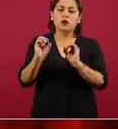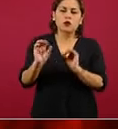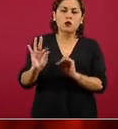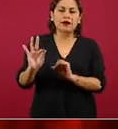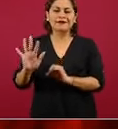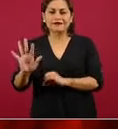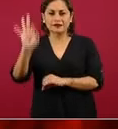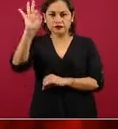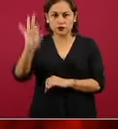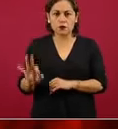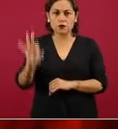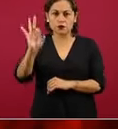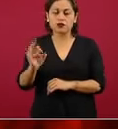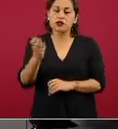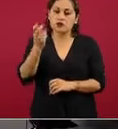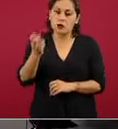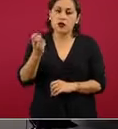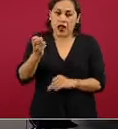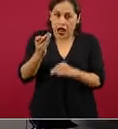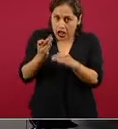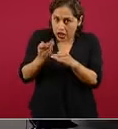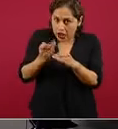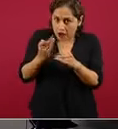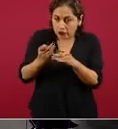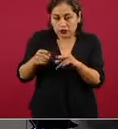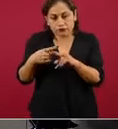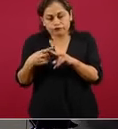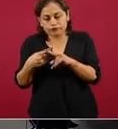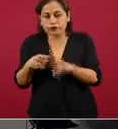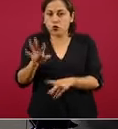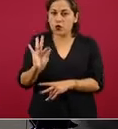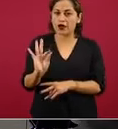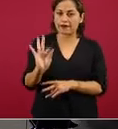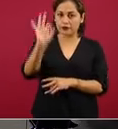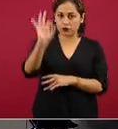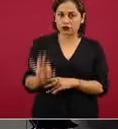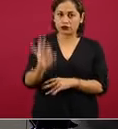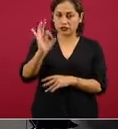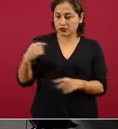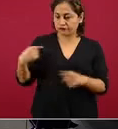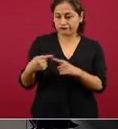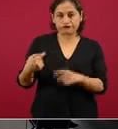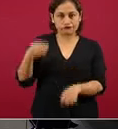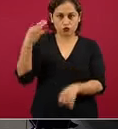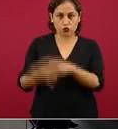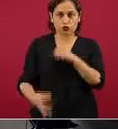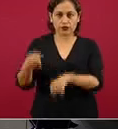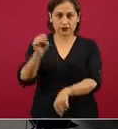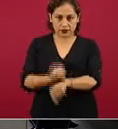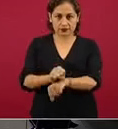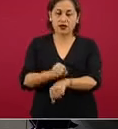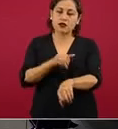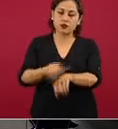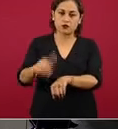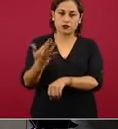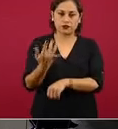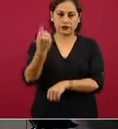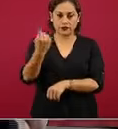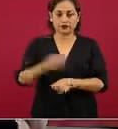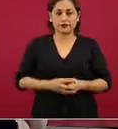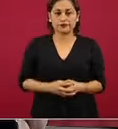45%, y es en lo que estamos ahora con un 40% en la última semana, en la semana 51. Y como pueden